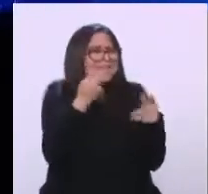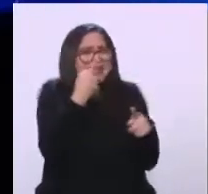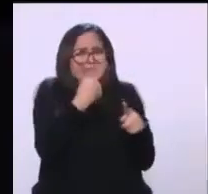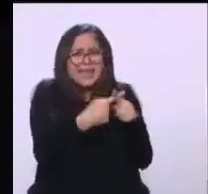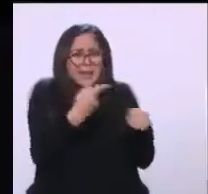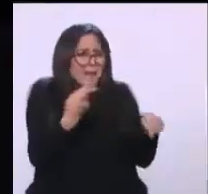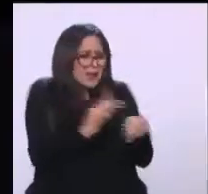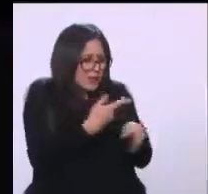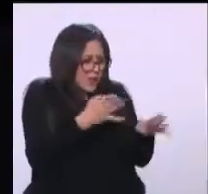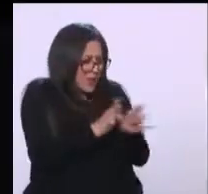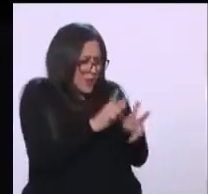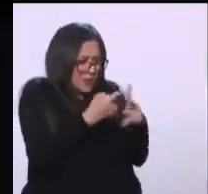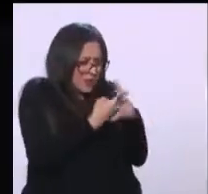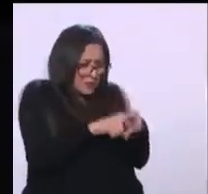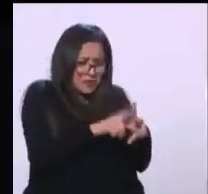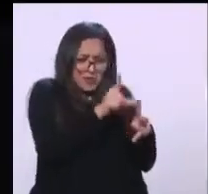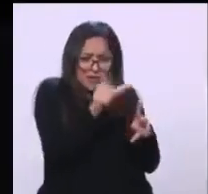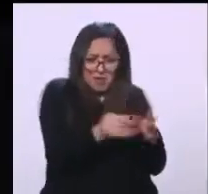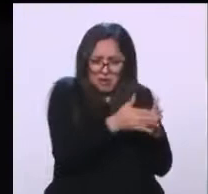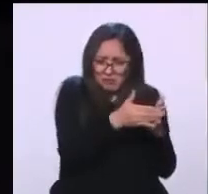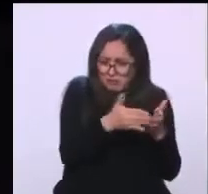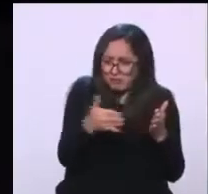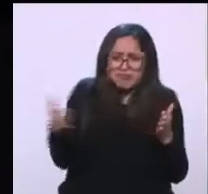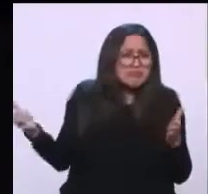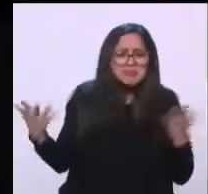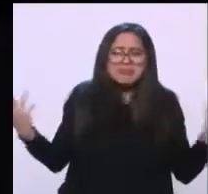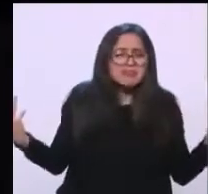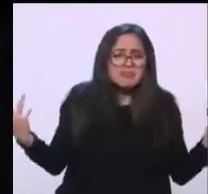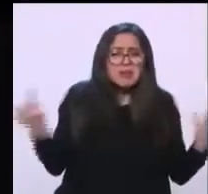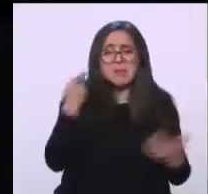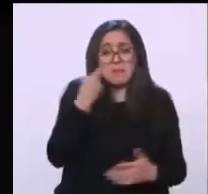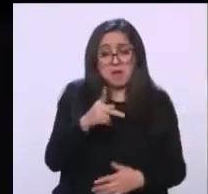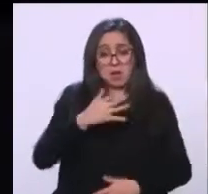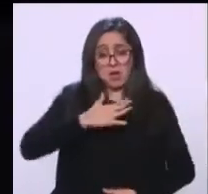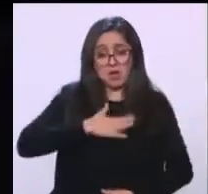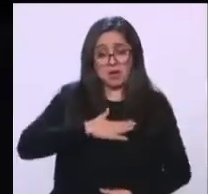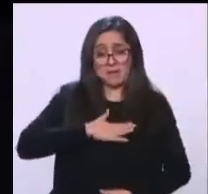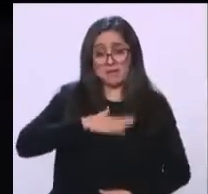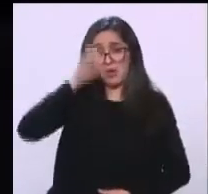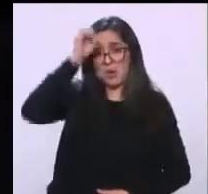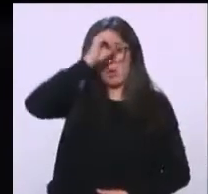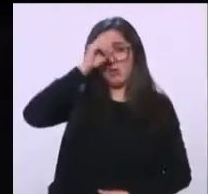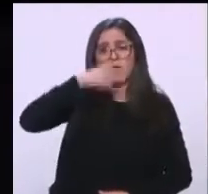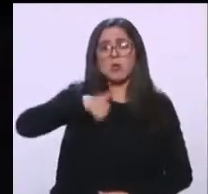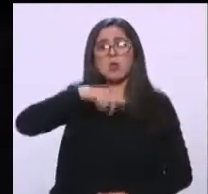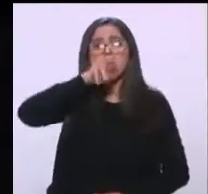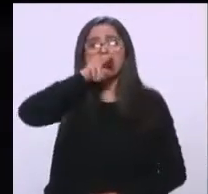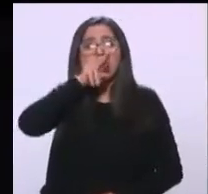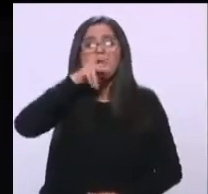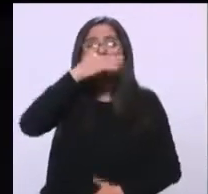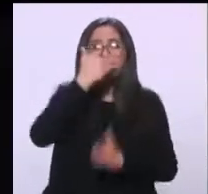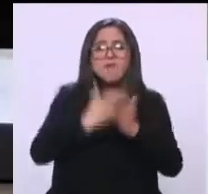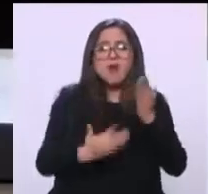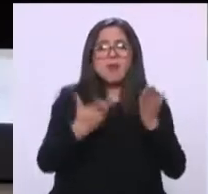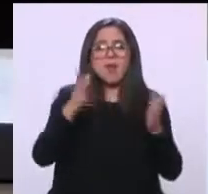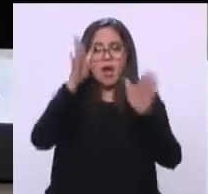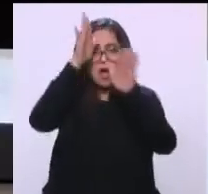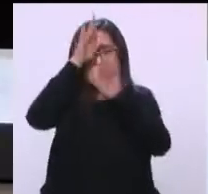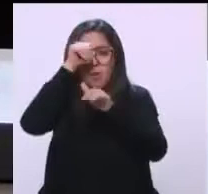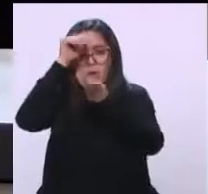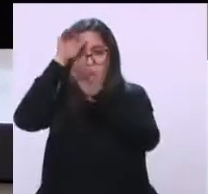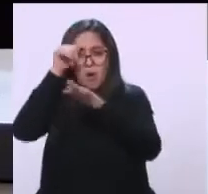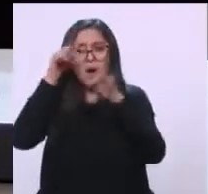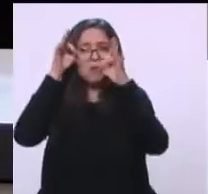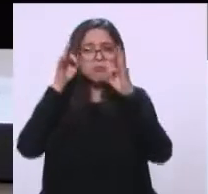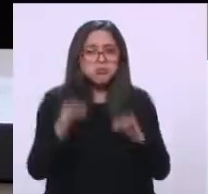es el origen, ¿no? Cuáles son los antecedentes, y a mí me preocupa mucho sobre todo el manejo mediático que estamos viendo. O sea,